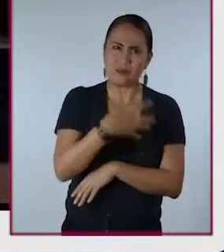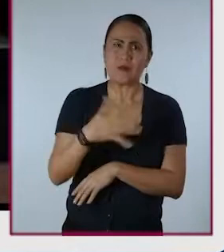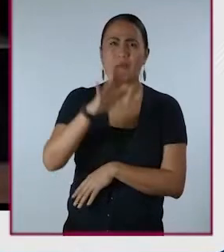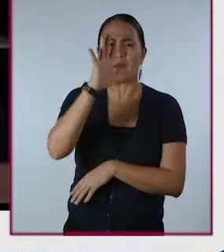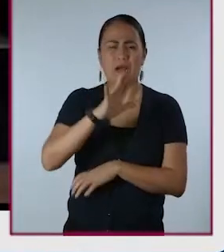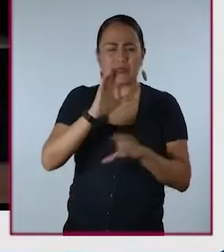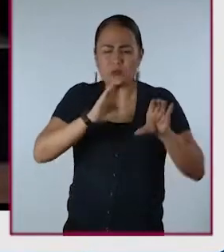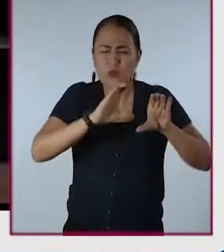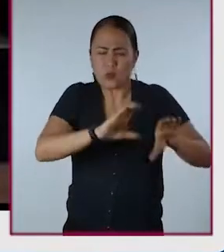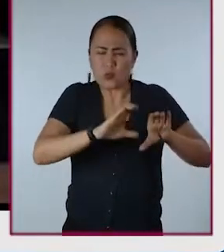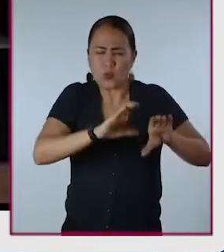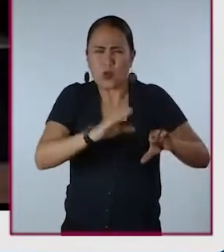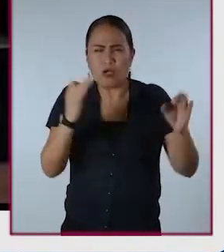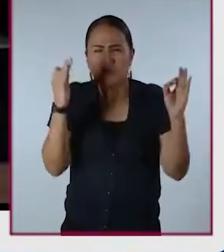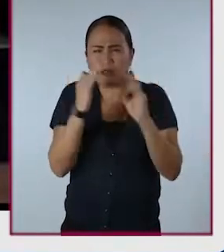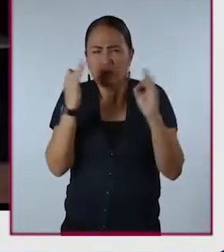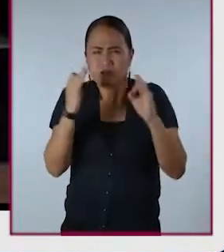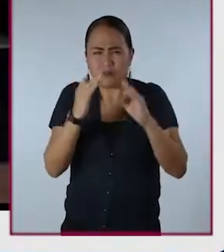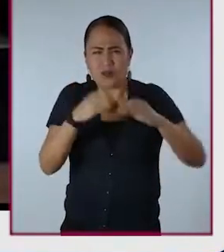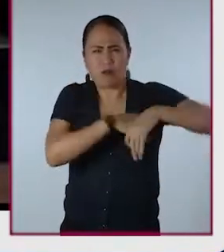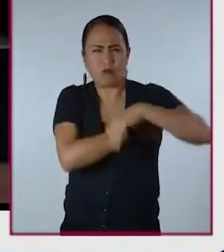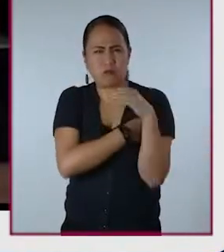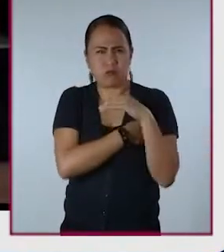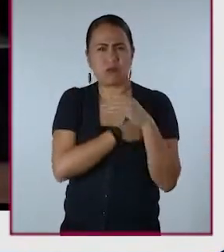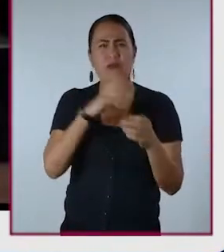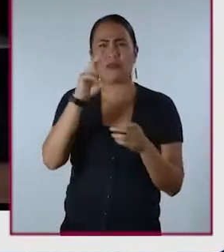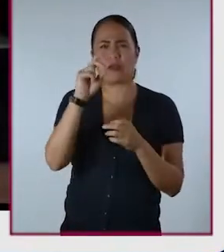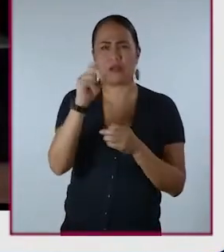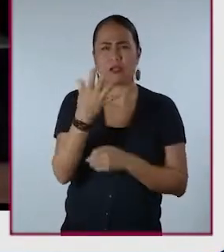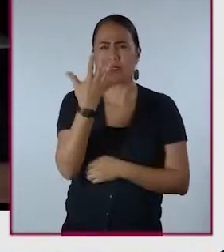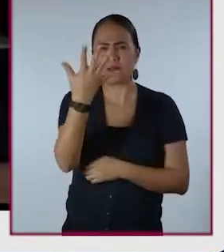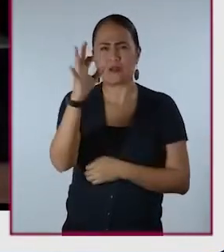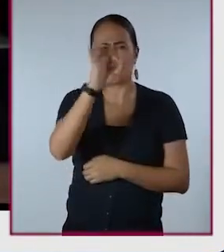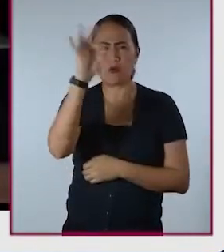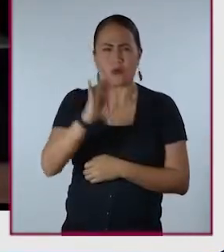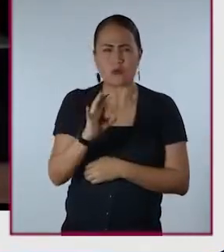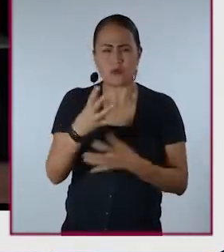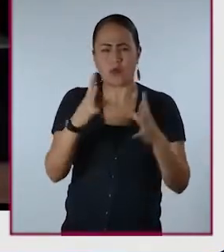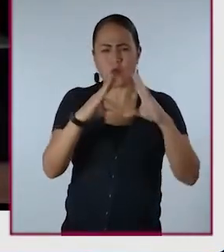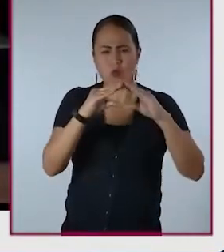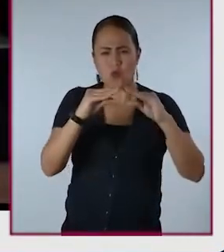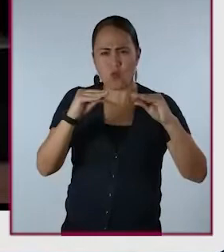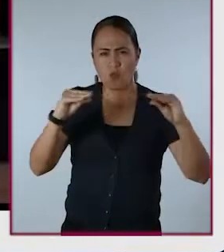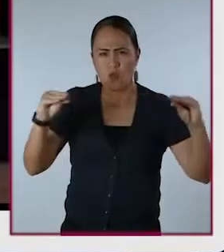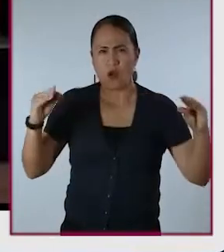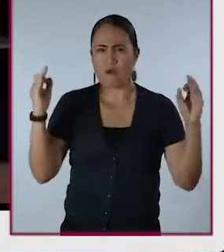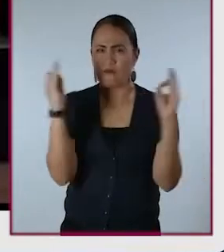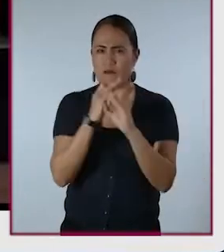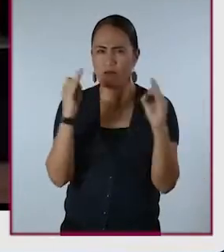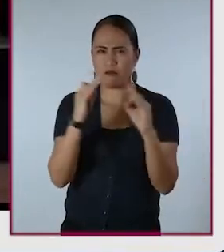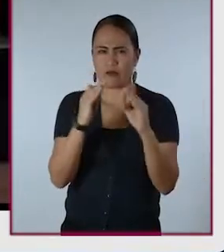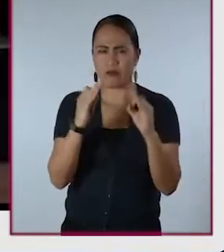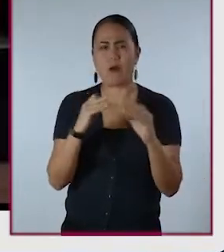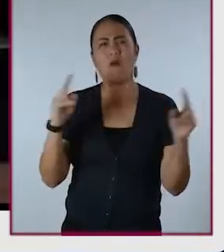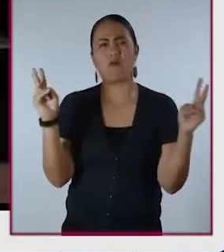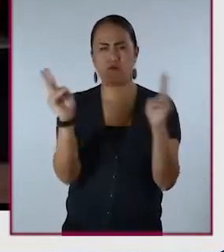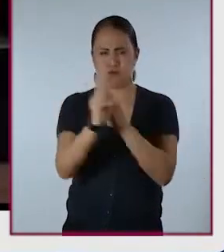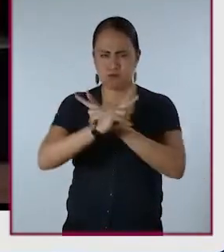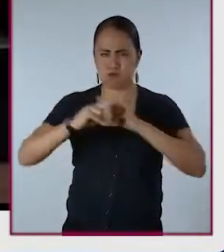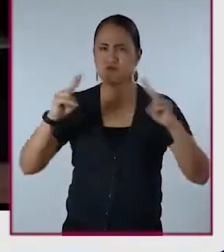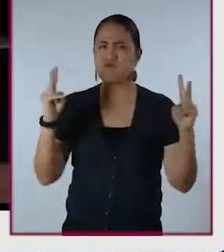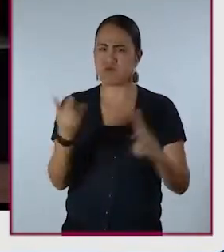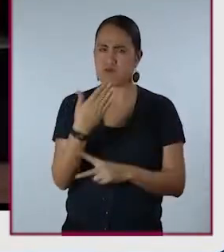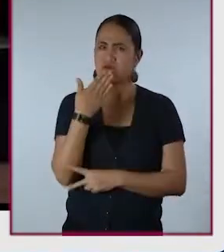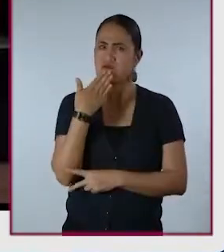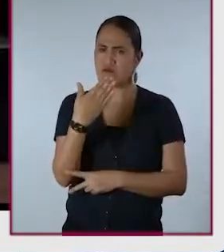congelar, casi mantener a 35% que es seco y frío y con aire de buena calidad